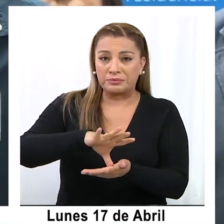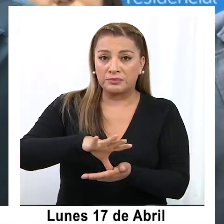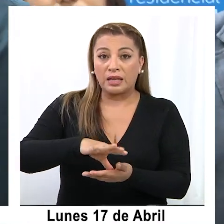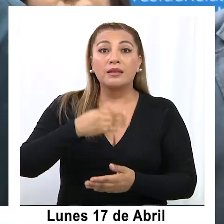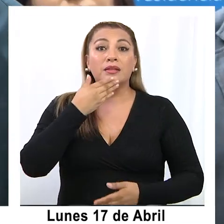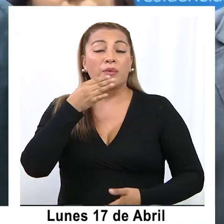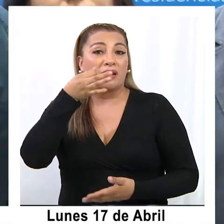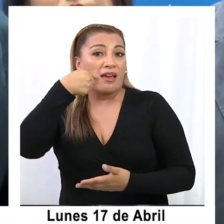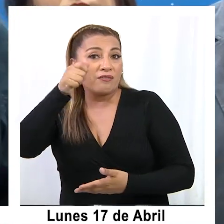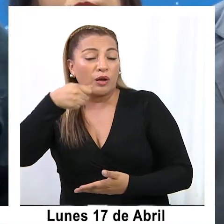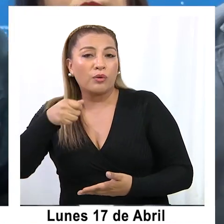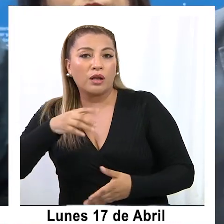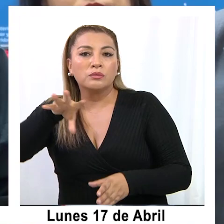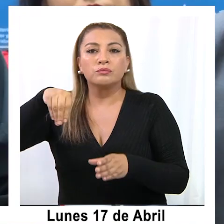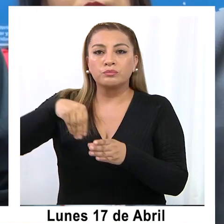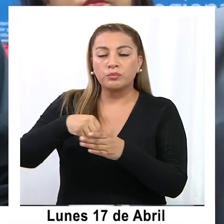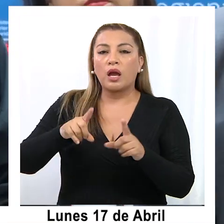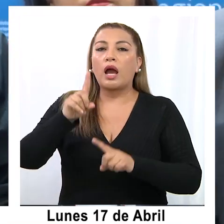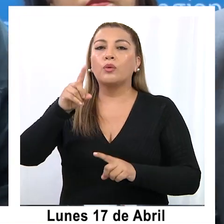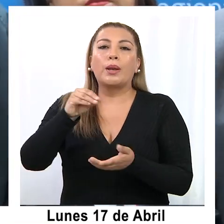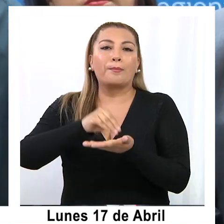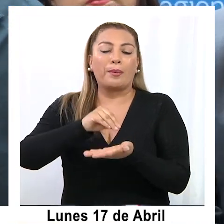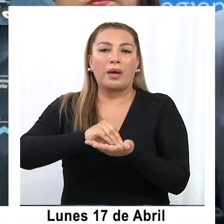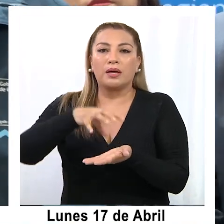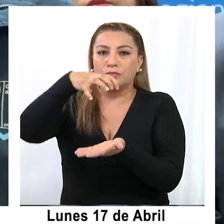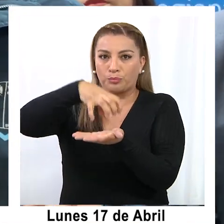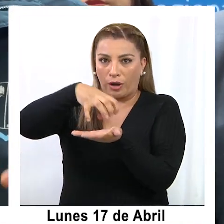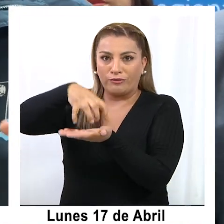se está evaluando incluso la posibilidad de incorporar algunas comunas más.